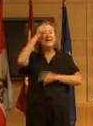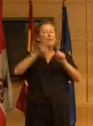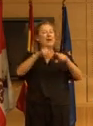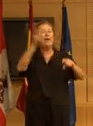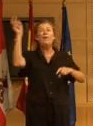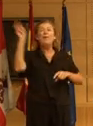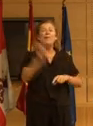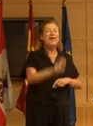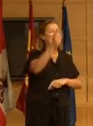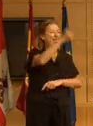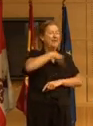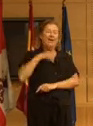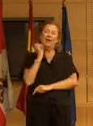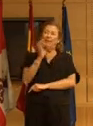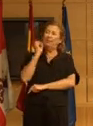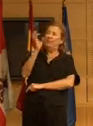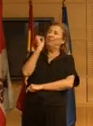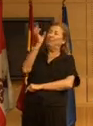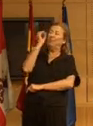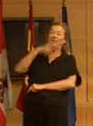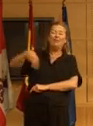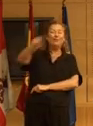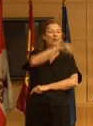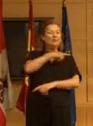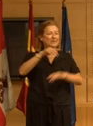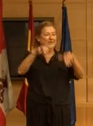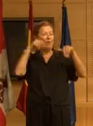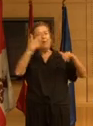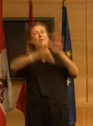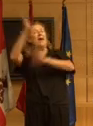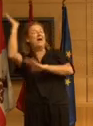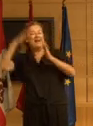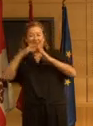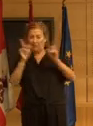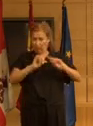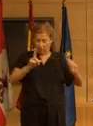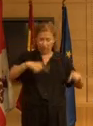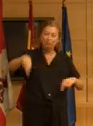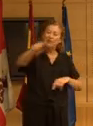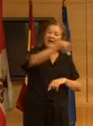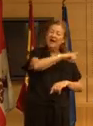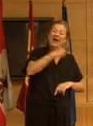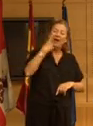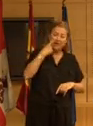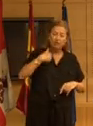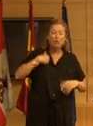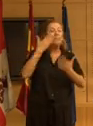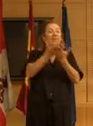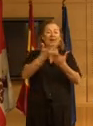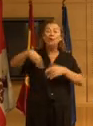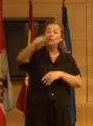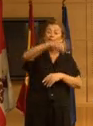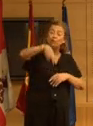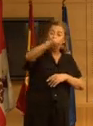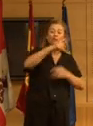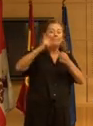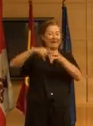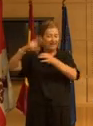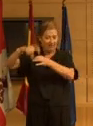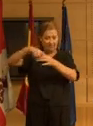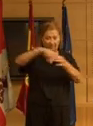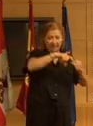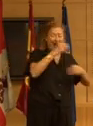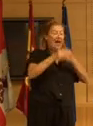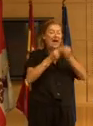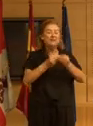en el que unos ponentes van a dar unas charlas y luego cada uno se va a su casa. Lo vais a ver que en las mesas os voy a pedir a todos que participéis, que